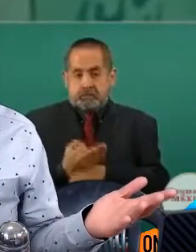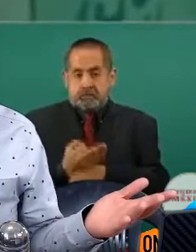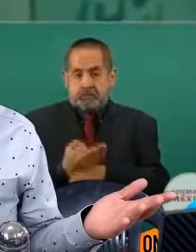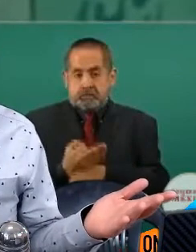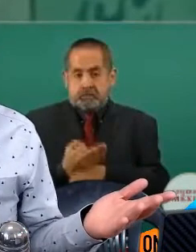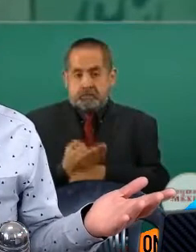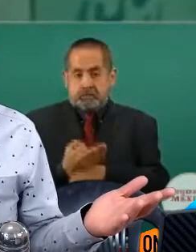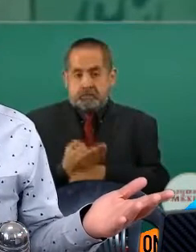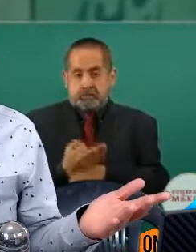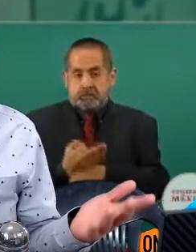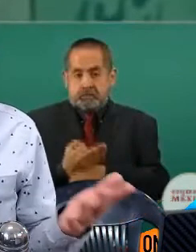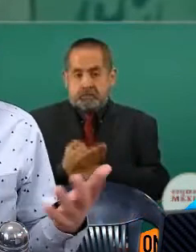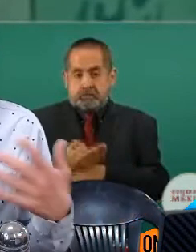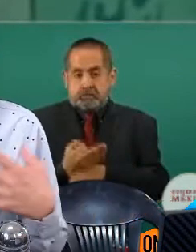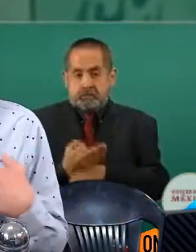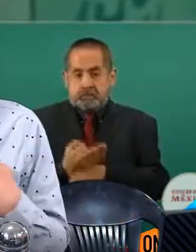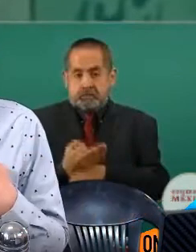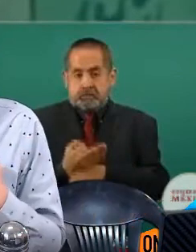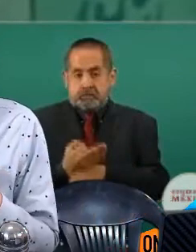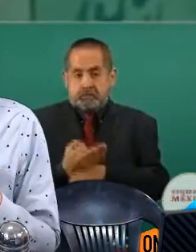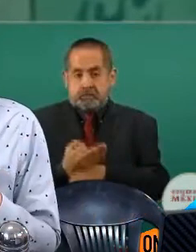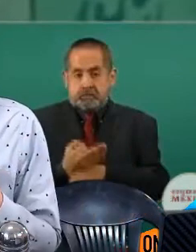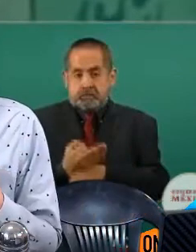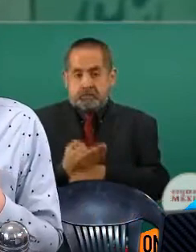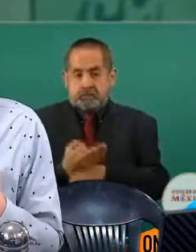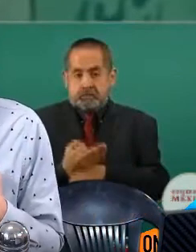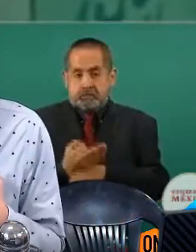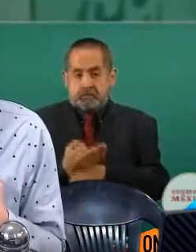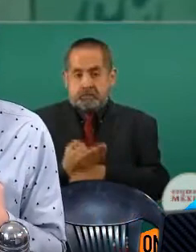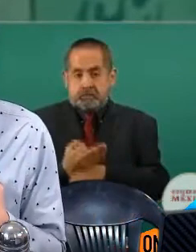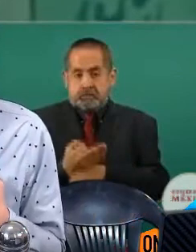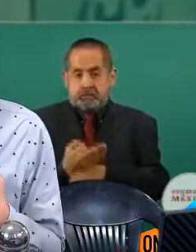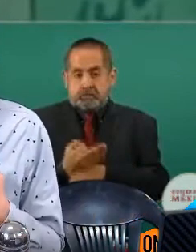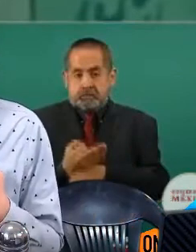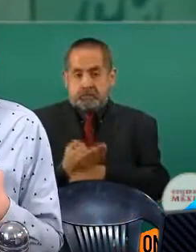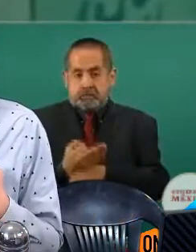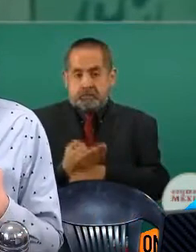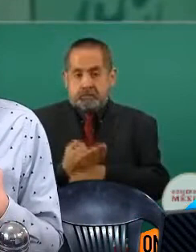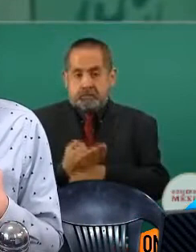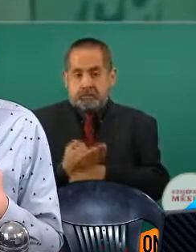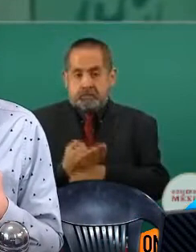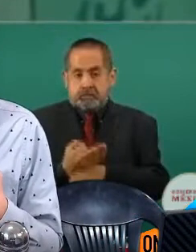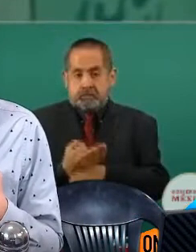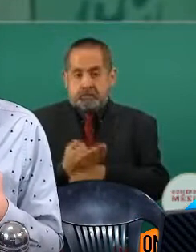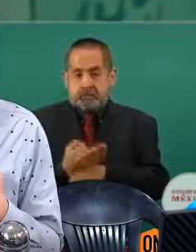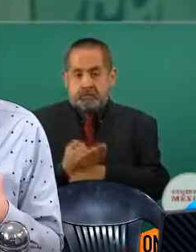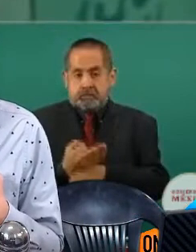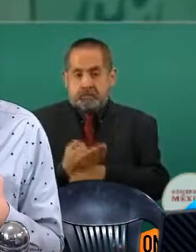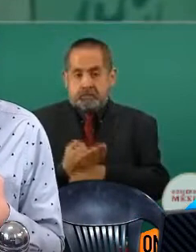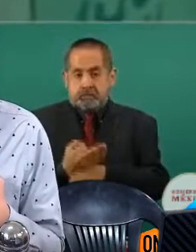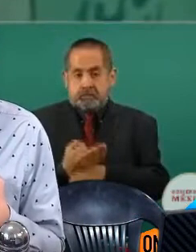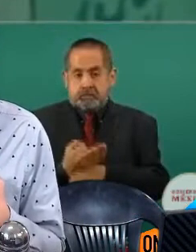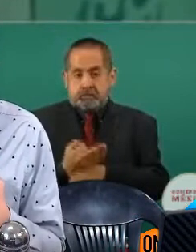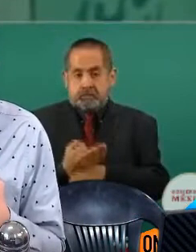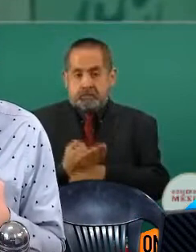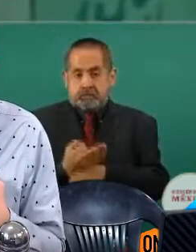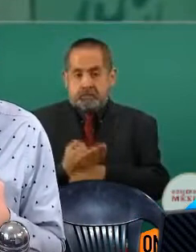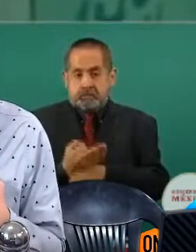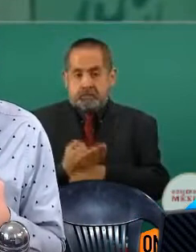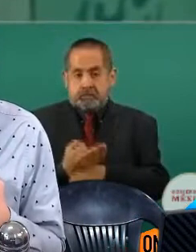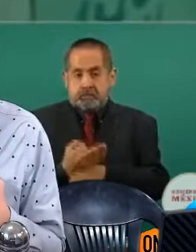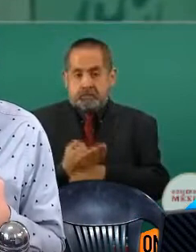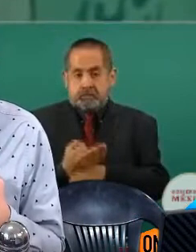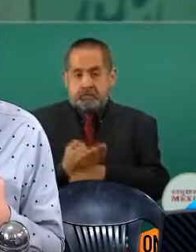no cabe duda de que es honesta, es sincera, que los partidos